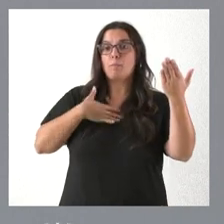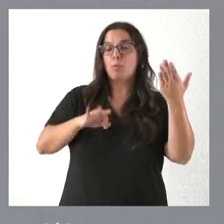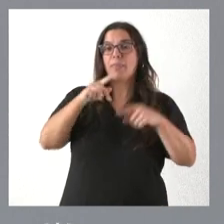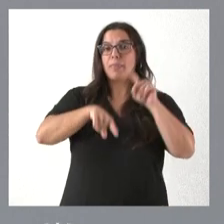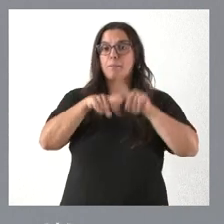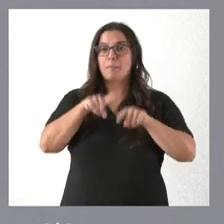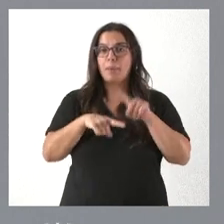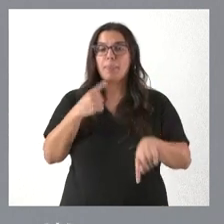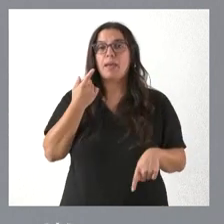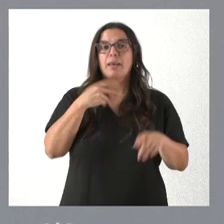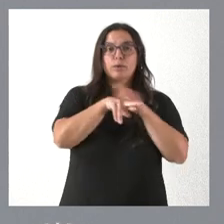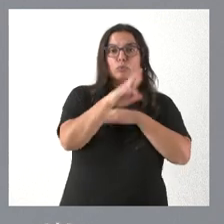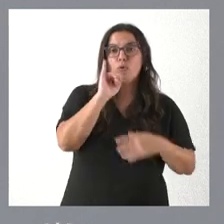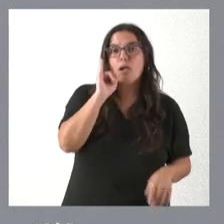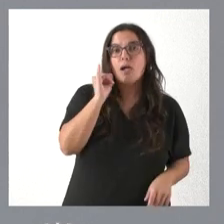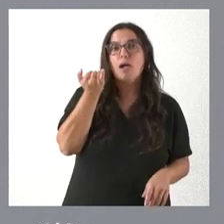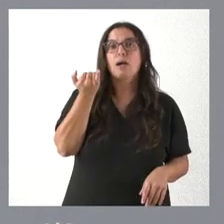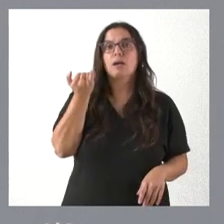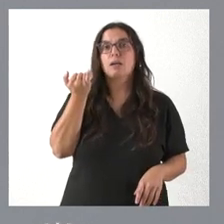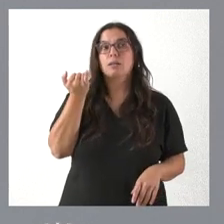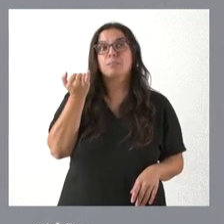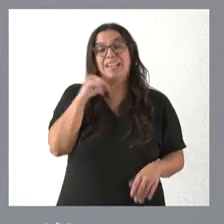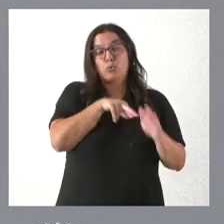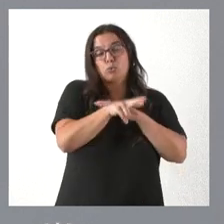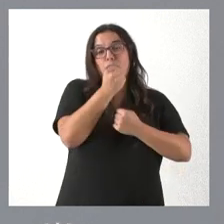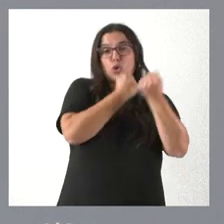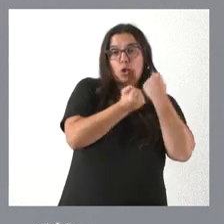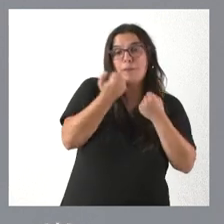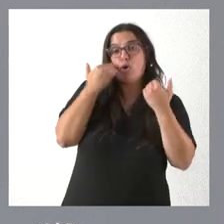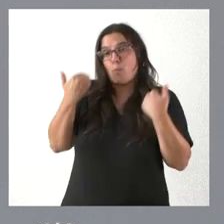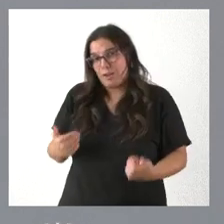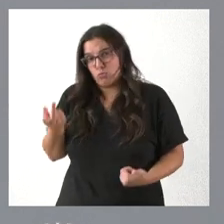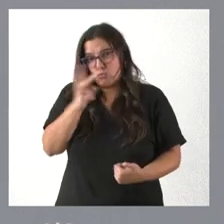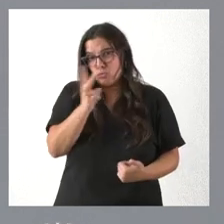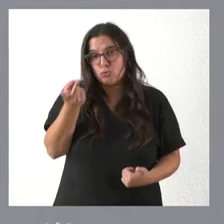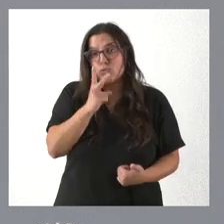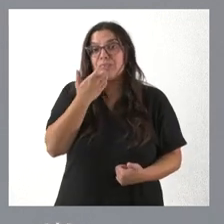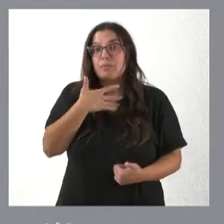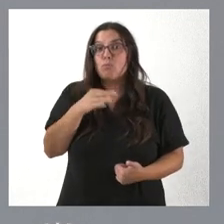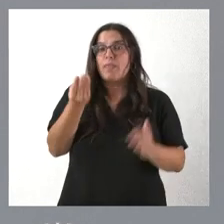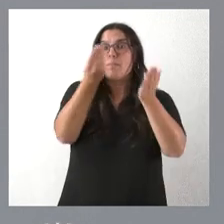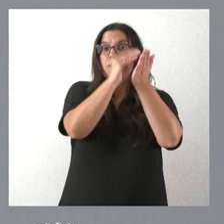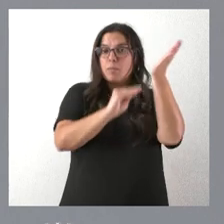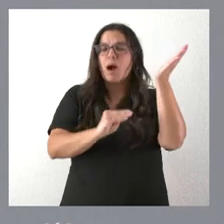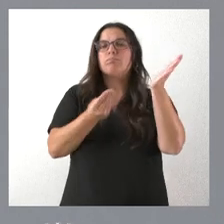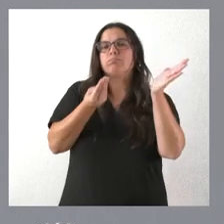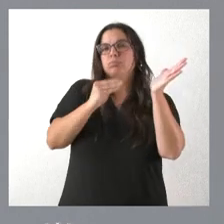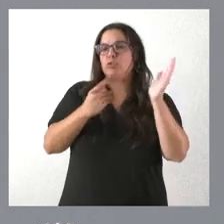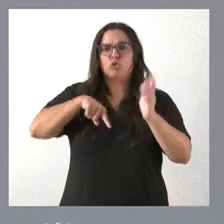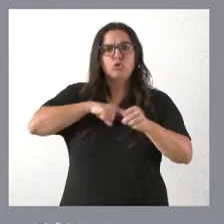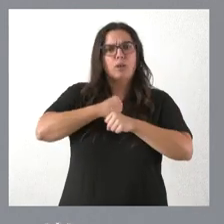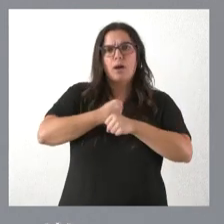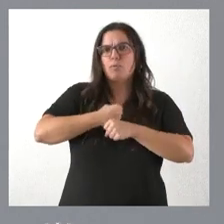las disponibilidades de medios no solamente económico sino también humanos pues iría desarrollando sobre esto estamos en continuo trabajo